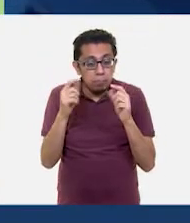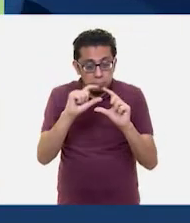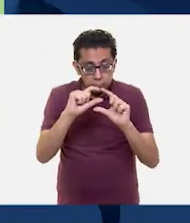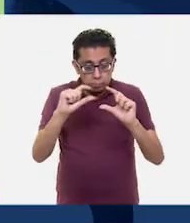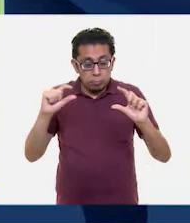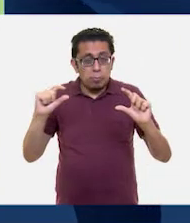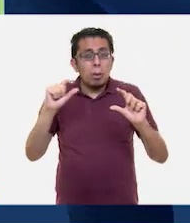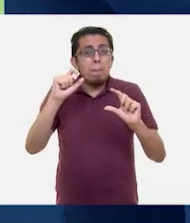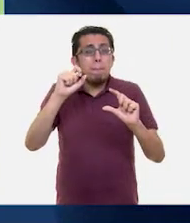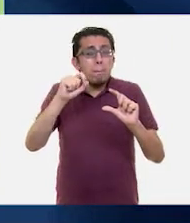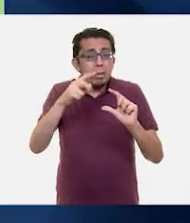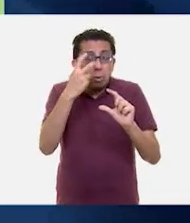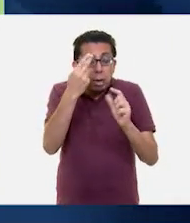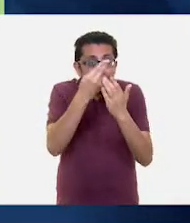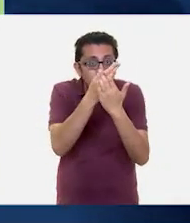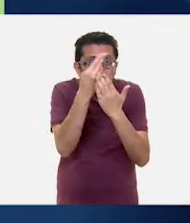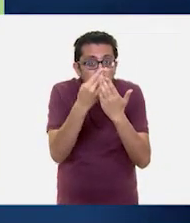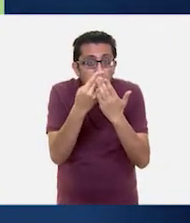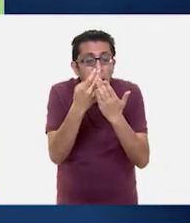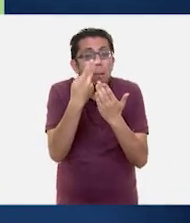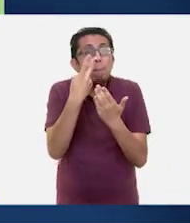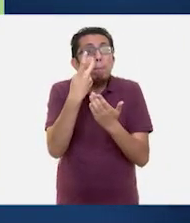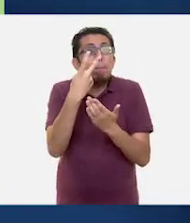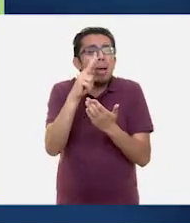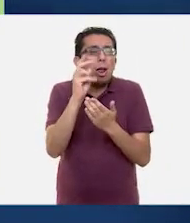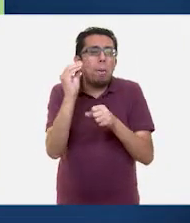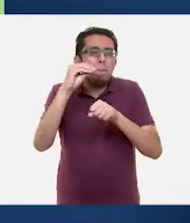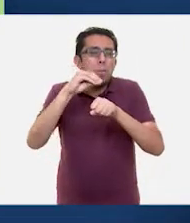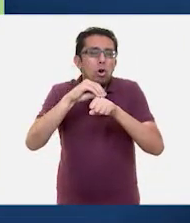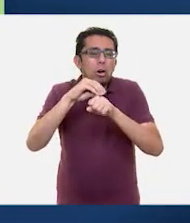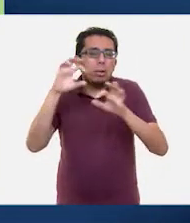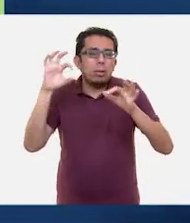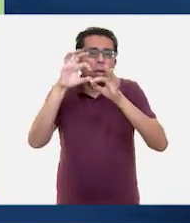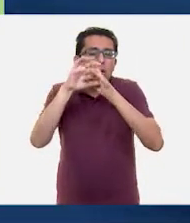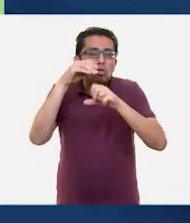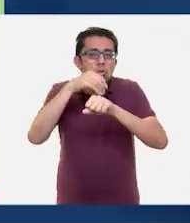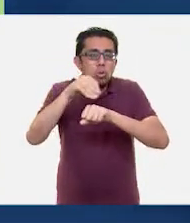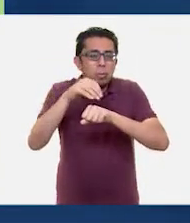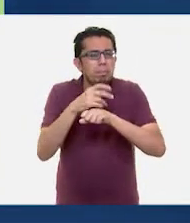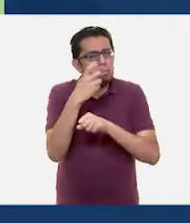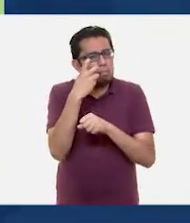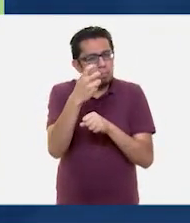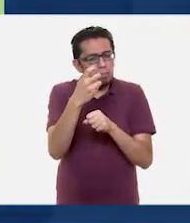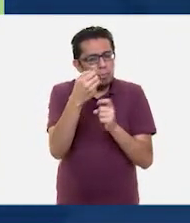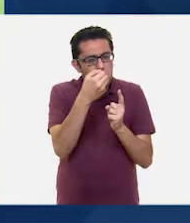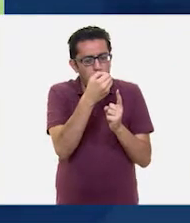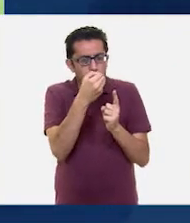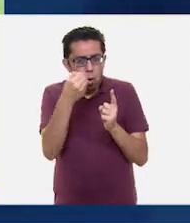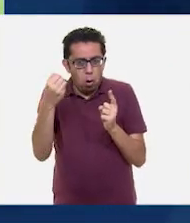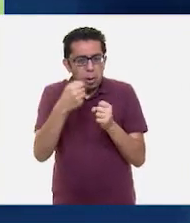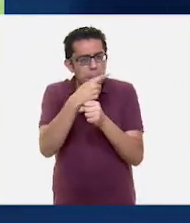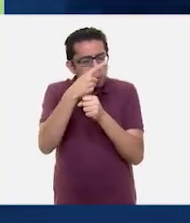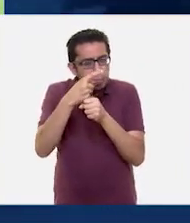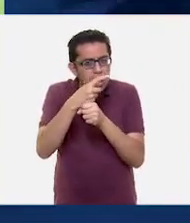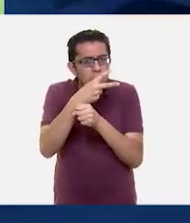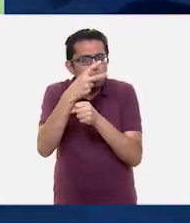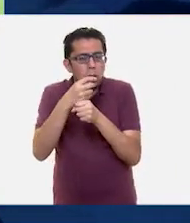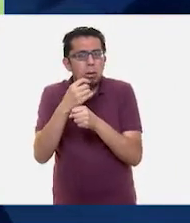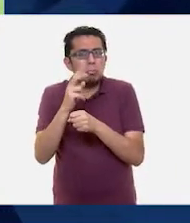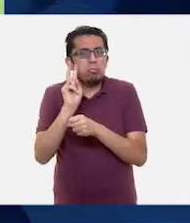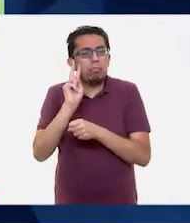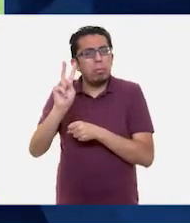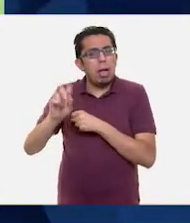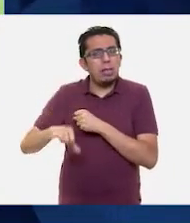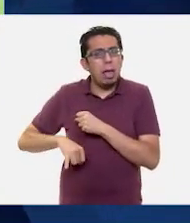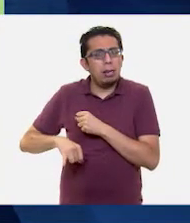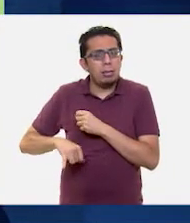misma sucesión, pero ahora expresada con números. Maestra, estas sucesiones se ven muy interesantes.